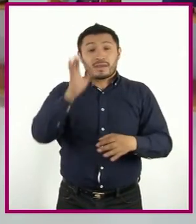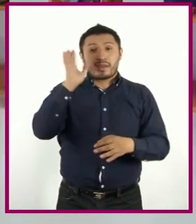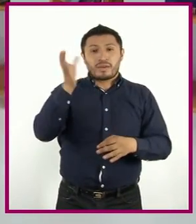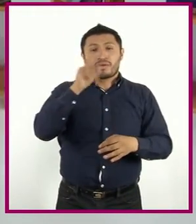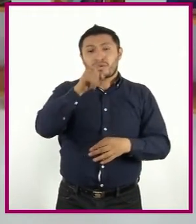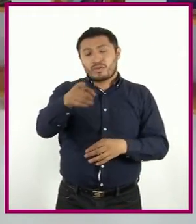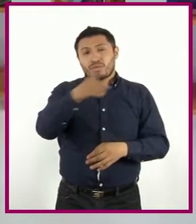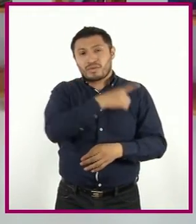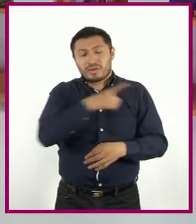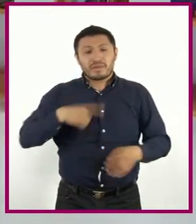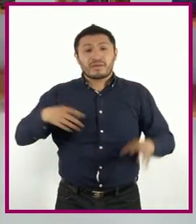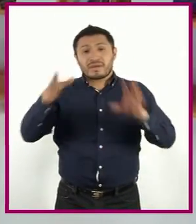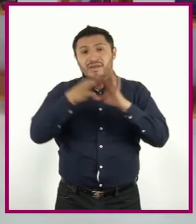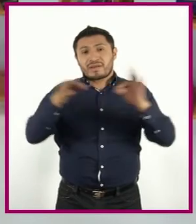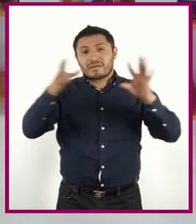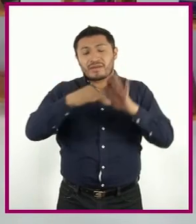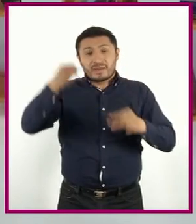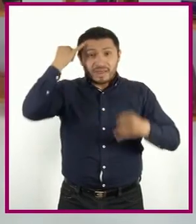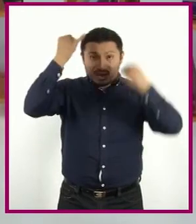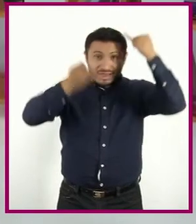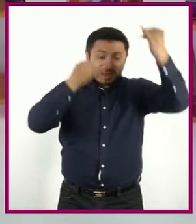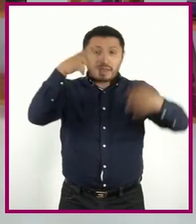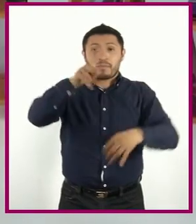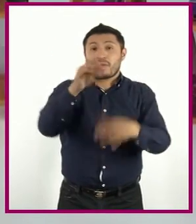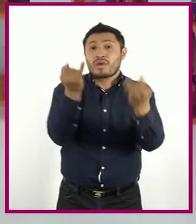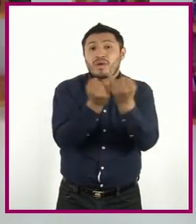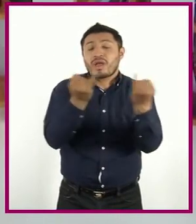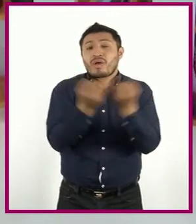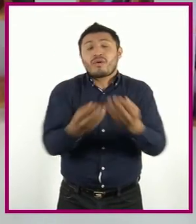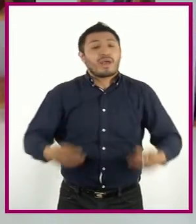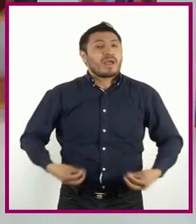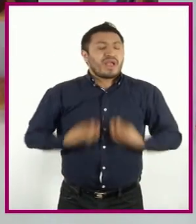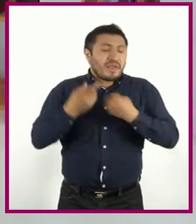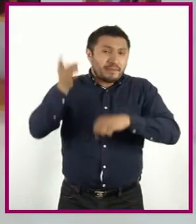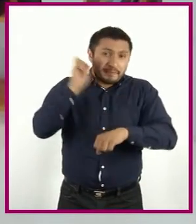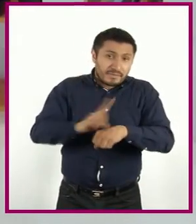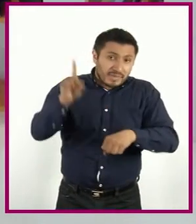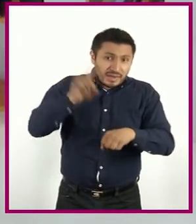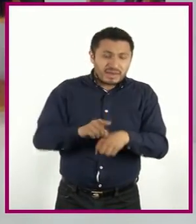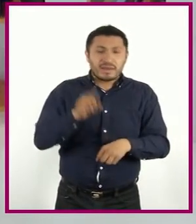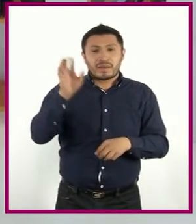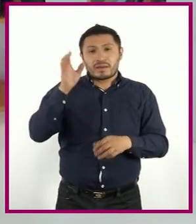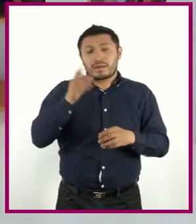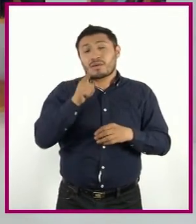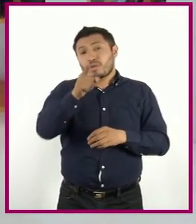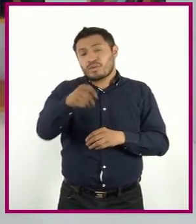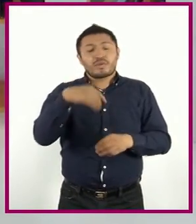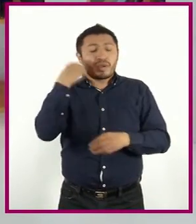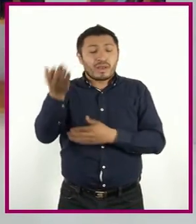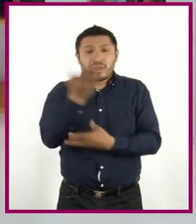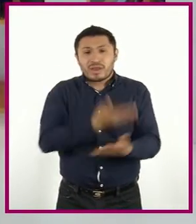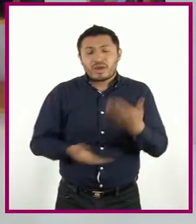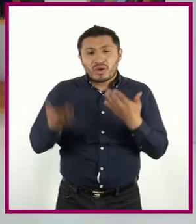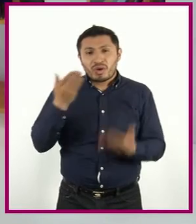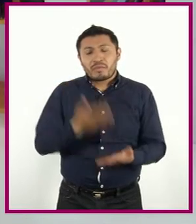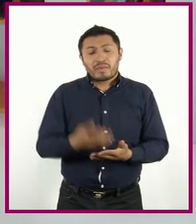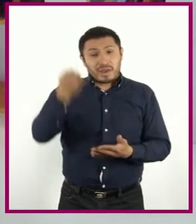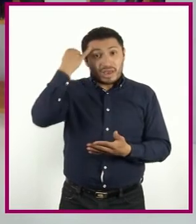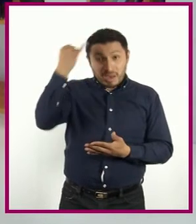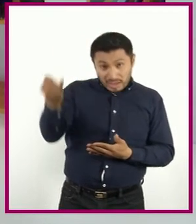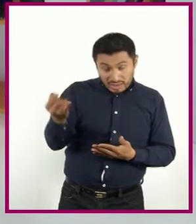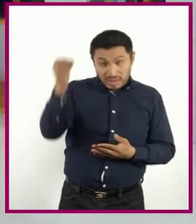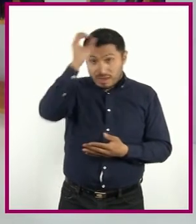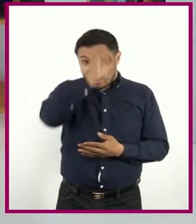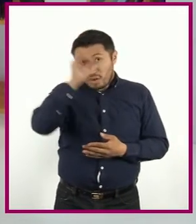que expresar nuestras ideas, pero también lo es en la vida cotidiana cuando deseamos compartir nuestros puntos de vista